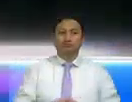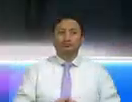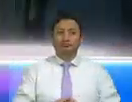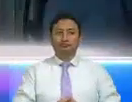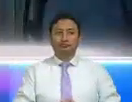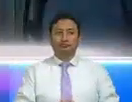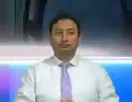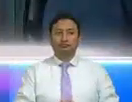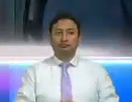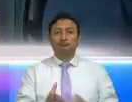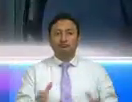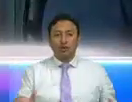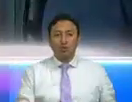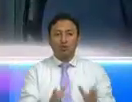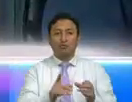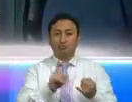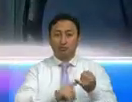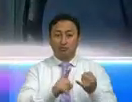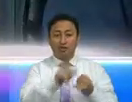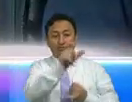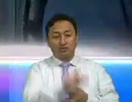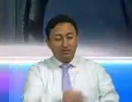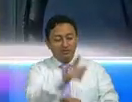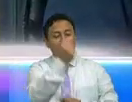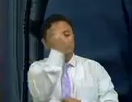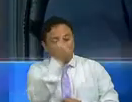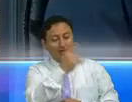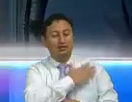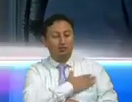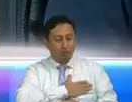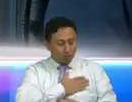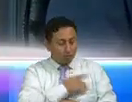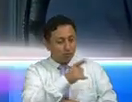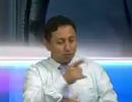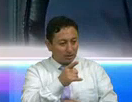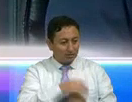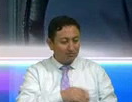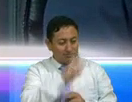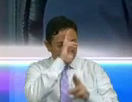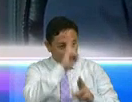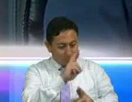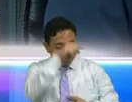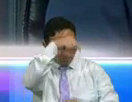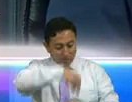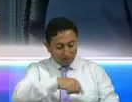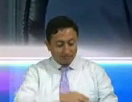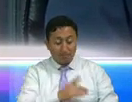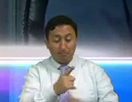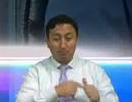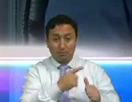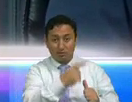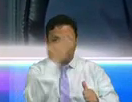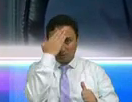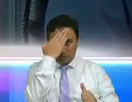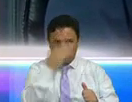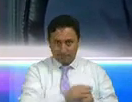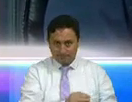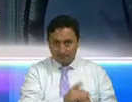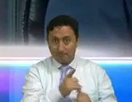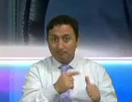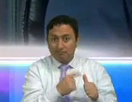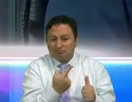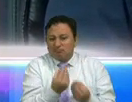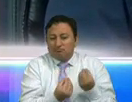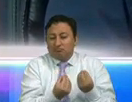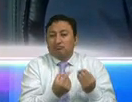que promueve primero concientización ciudadana para que la ciudadanía primero conozca de qué se